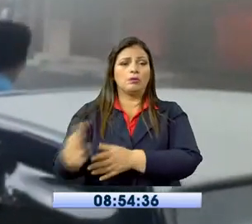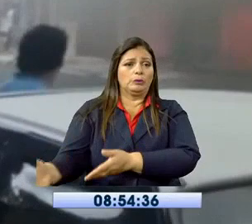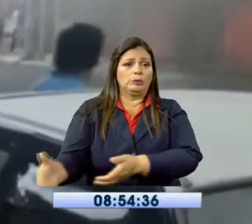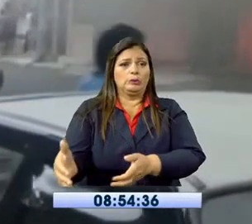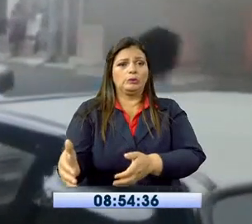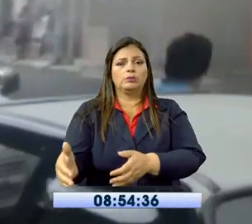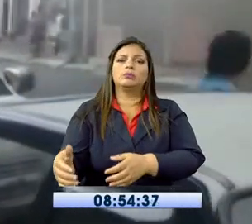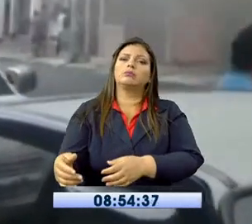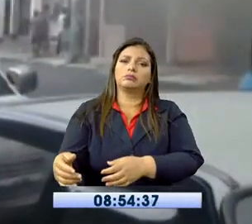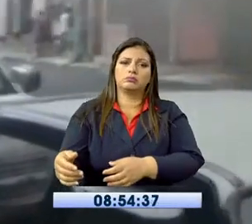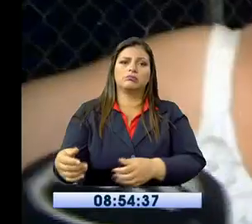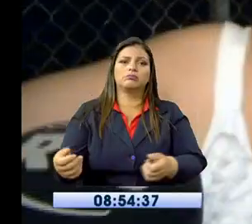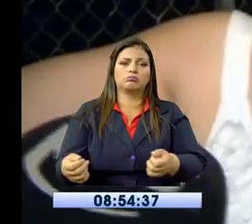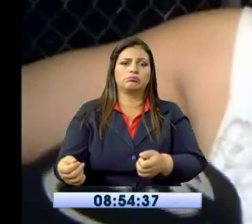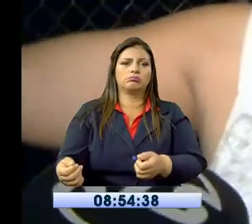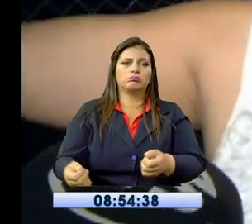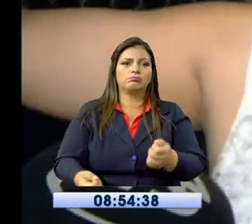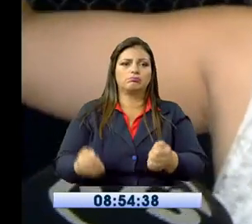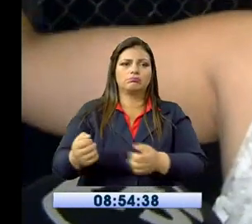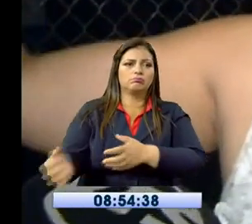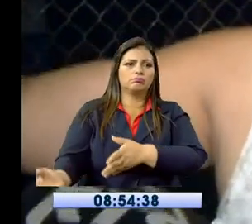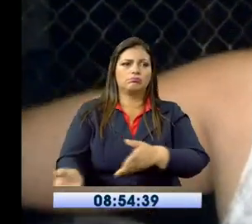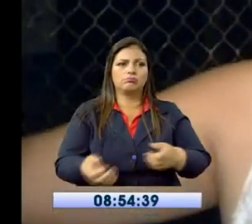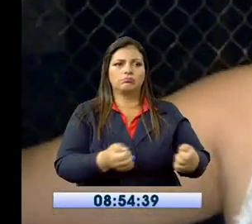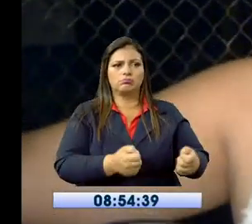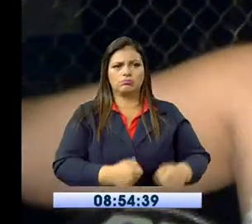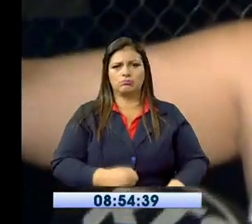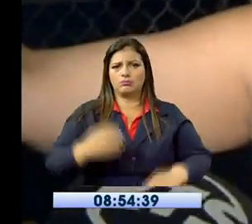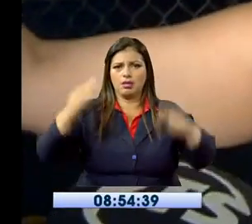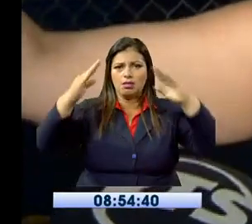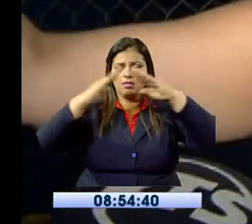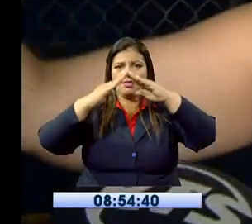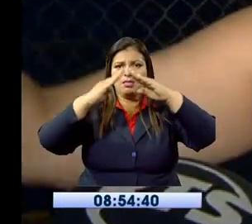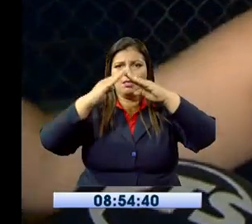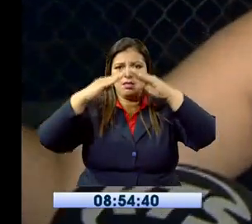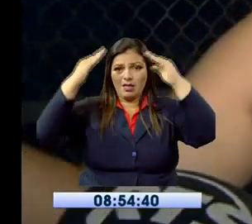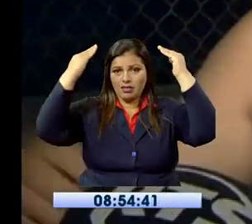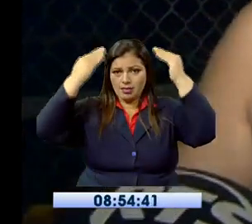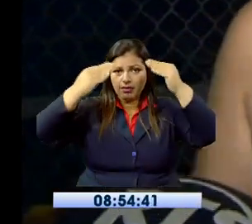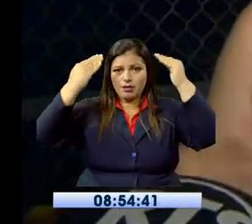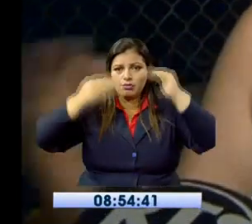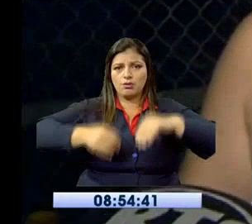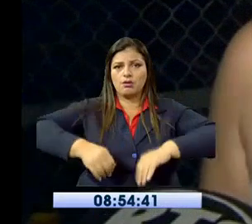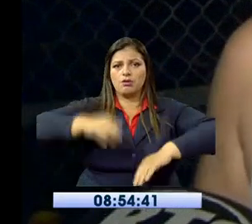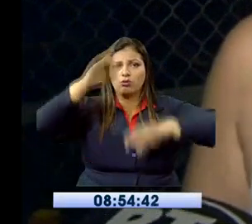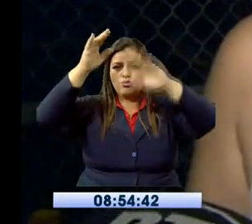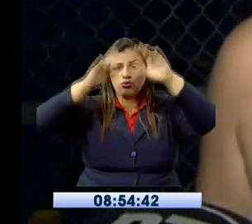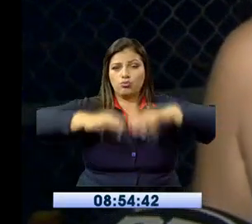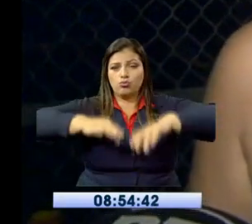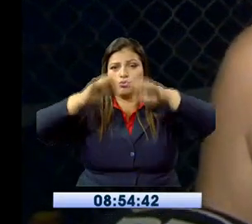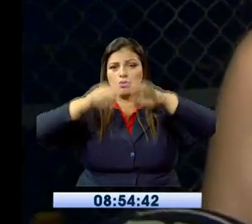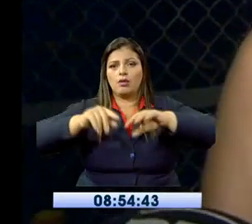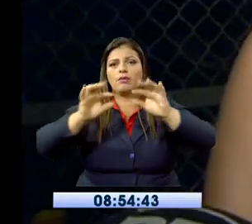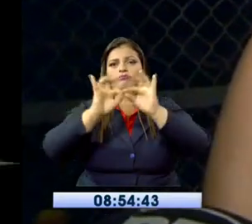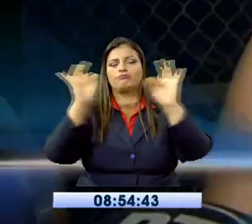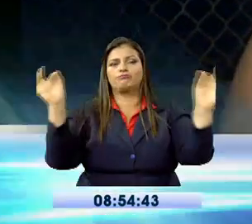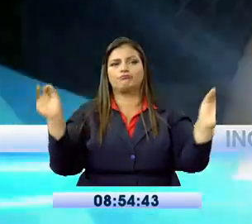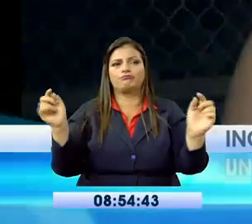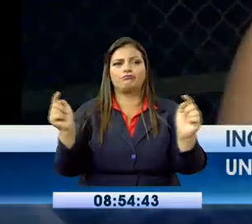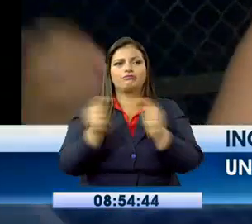prendidos. Cayó agua por el techo, a las conexiones, y eso debió haber sido la causa de